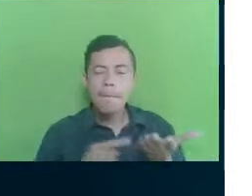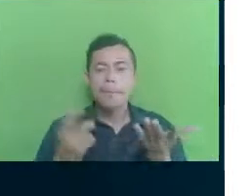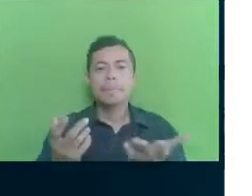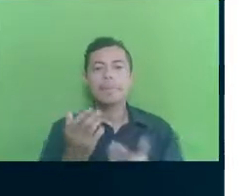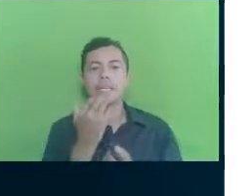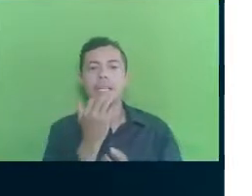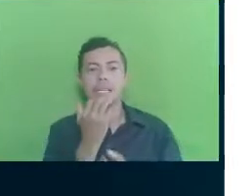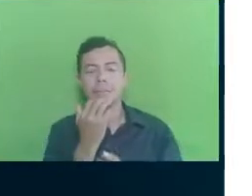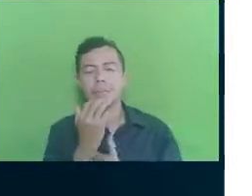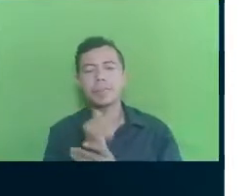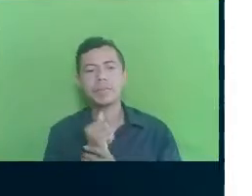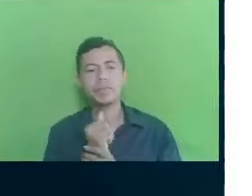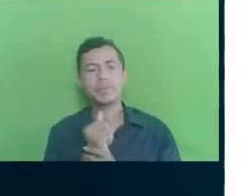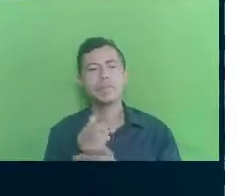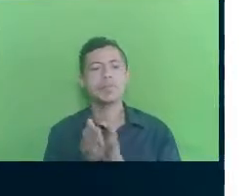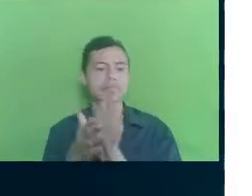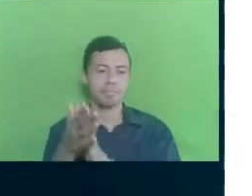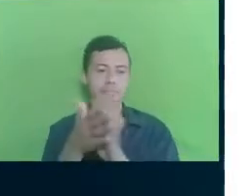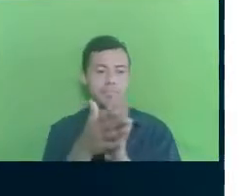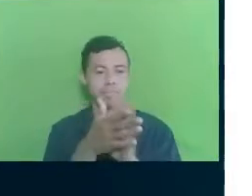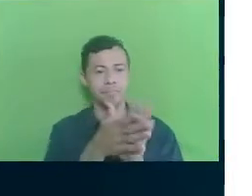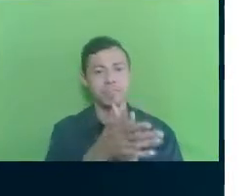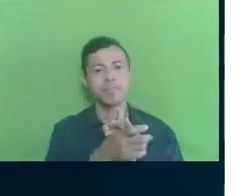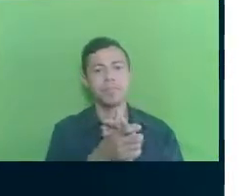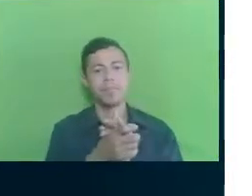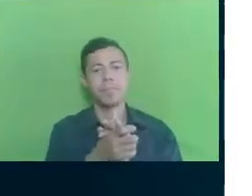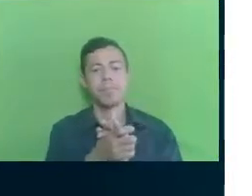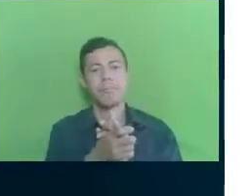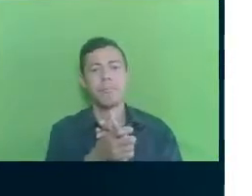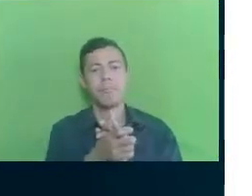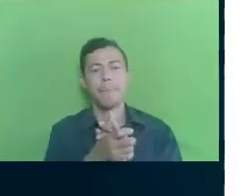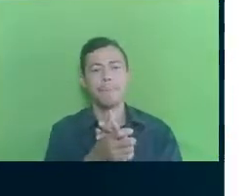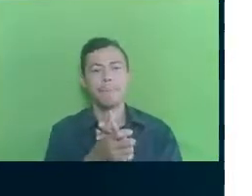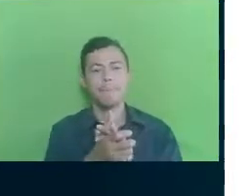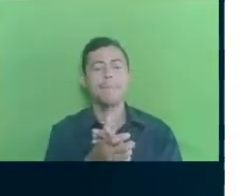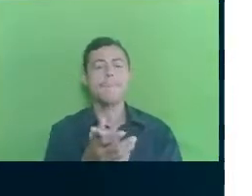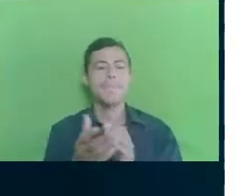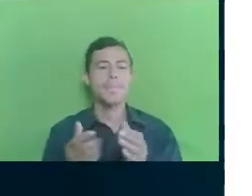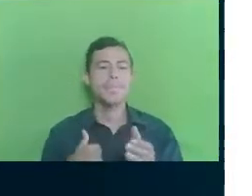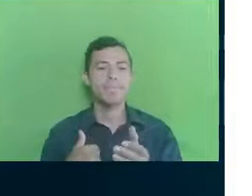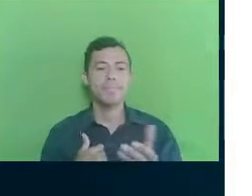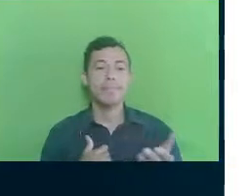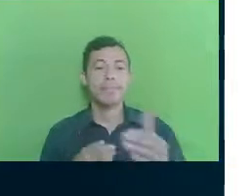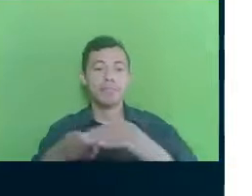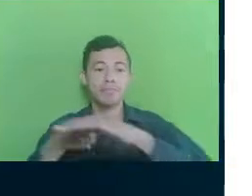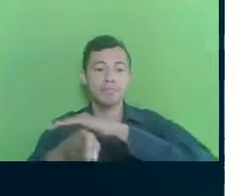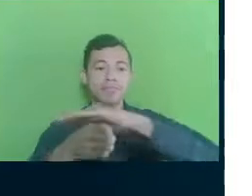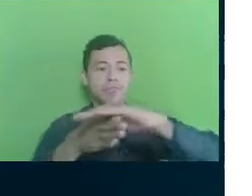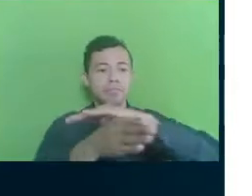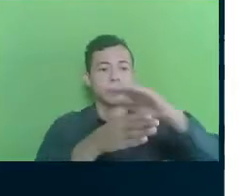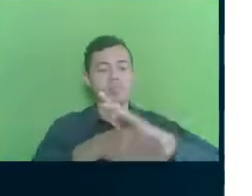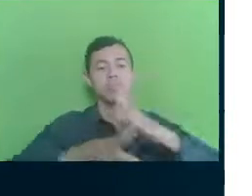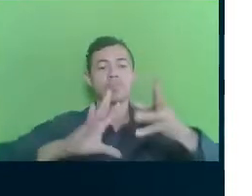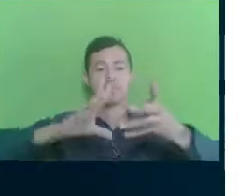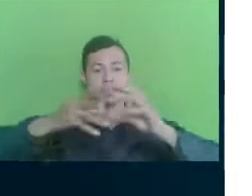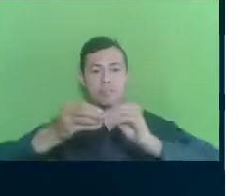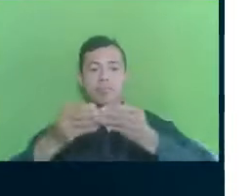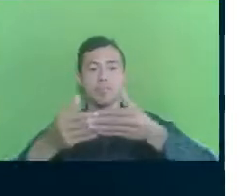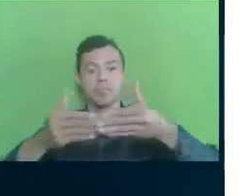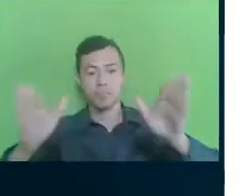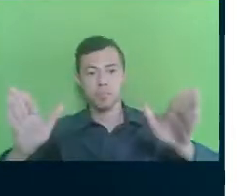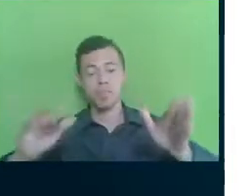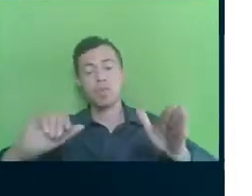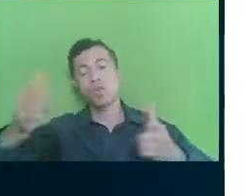poco de todo lo que tiene que ver con acceso, por ejemplo, a código abierto y a tecnologías que son